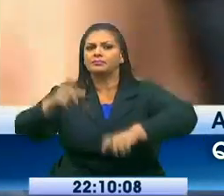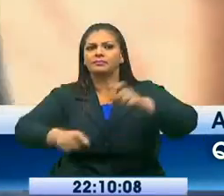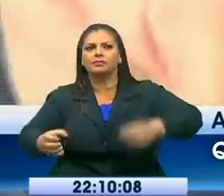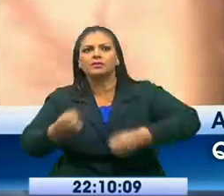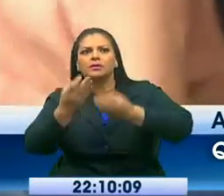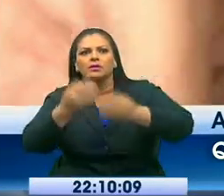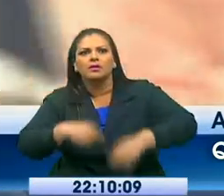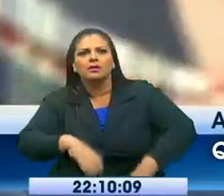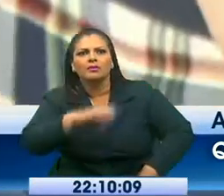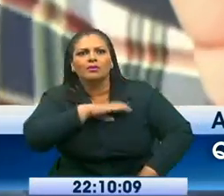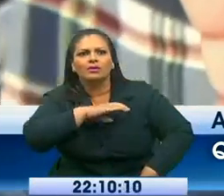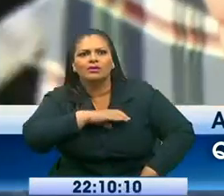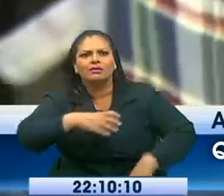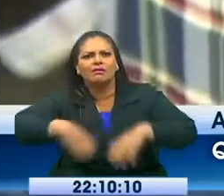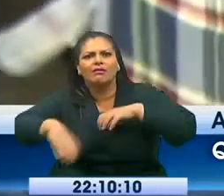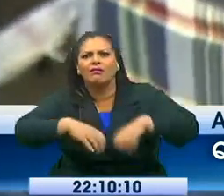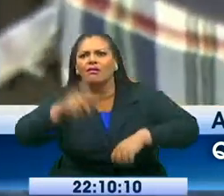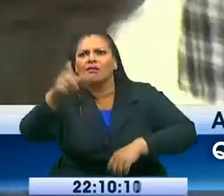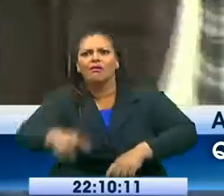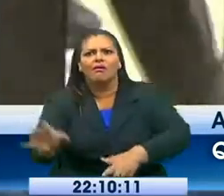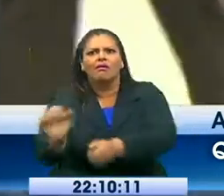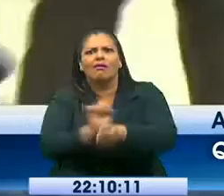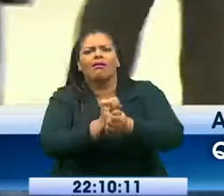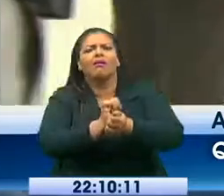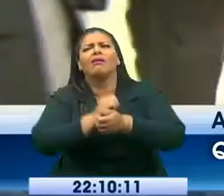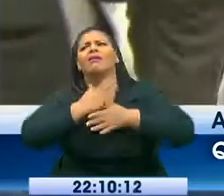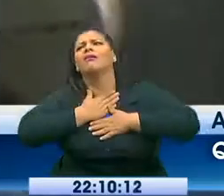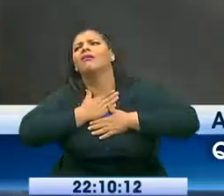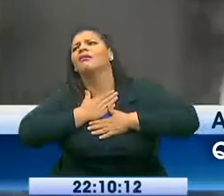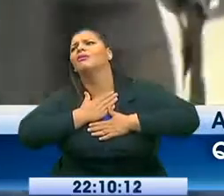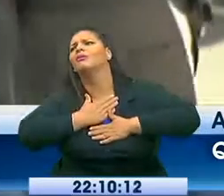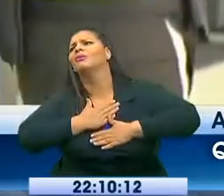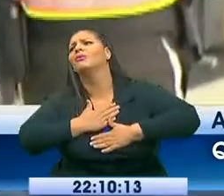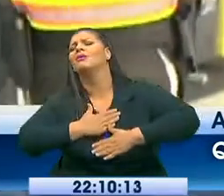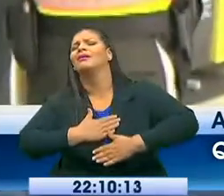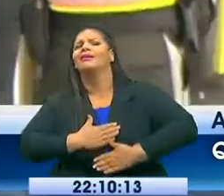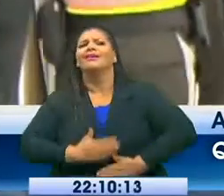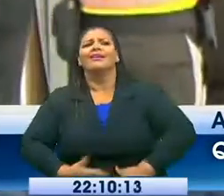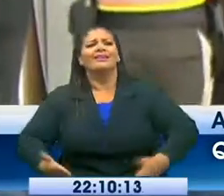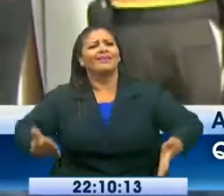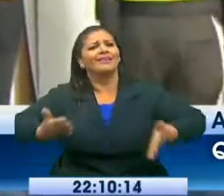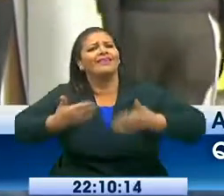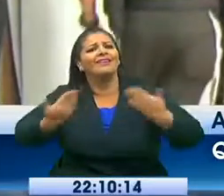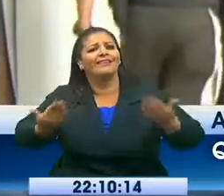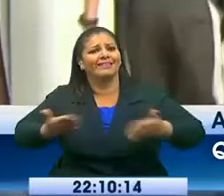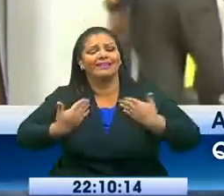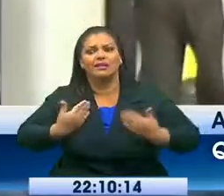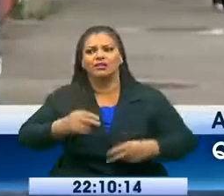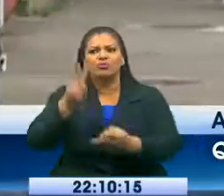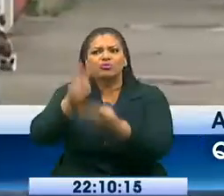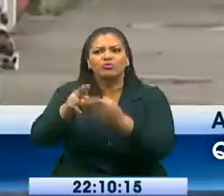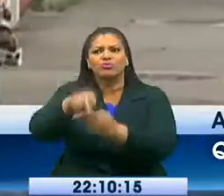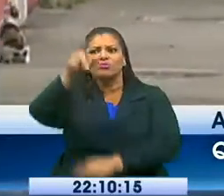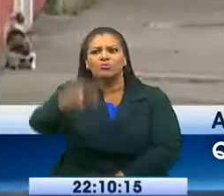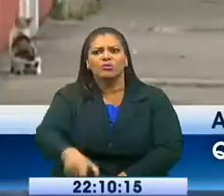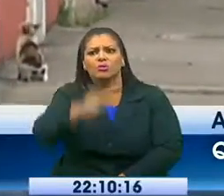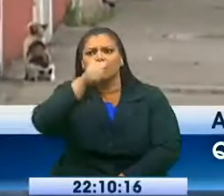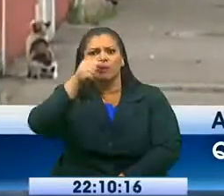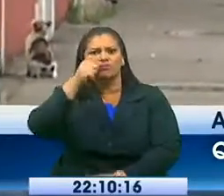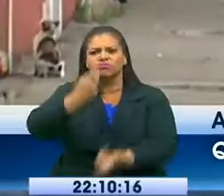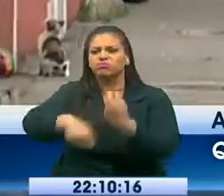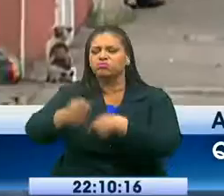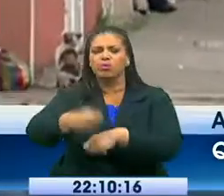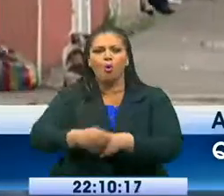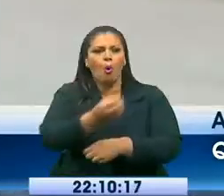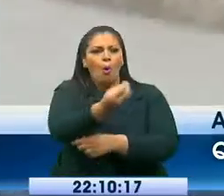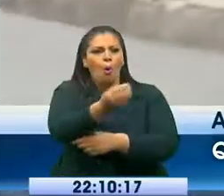alegría ante la detención del sospechoso, esperanzados que su encierro aleje los vicios de la zona. Ya andan invadiendo todos